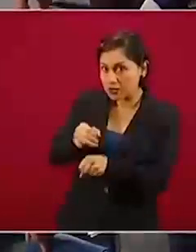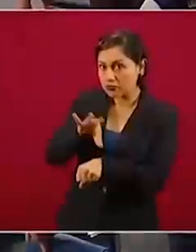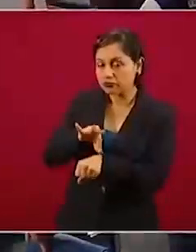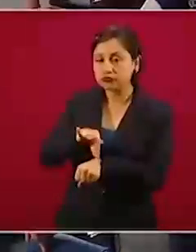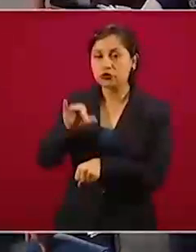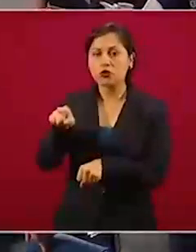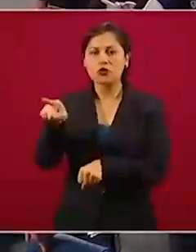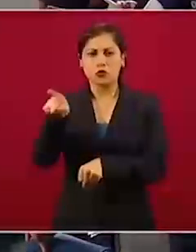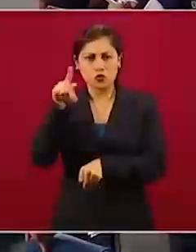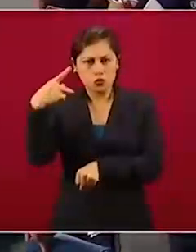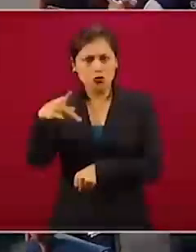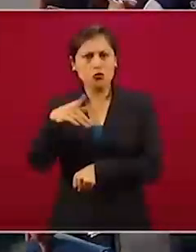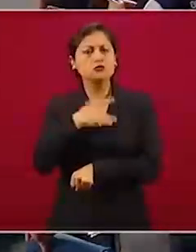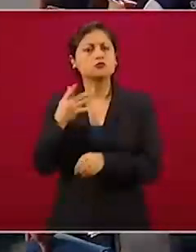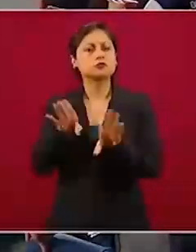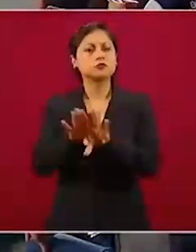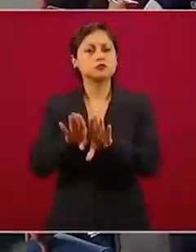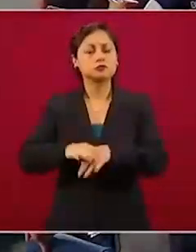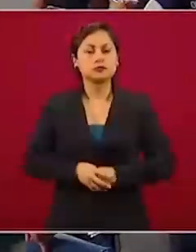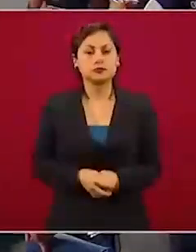Bueno, primero